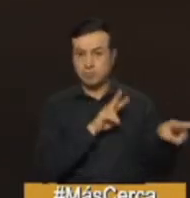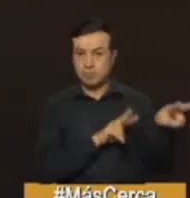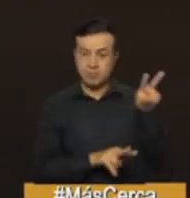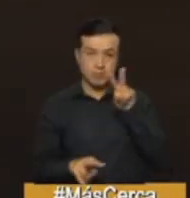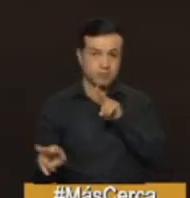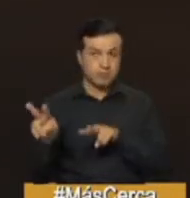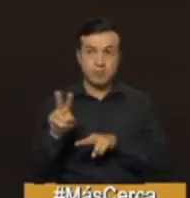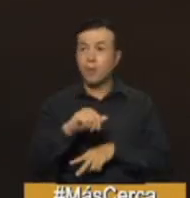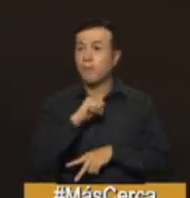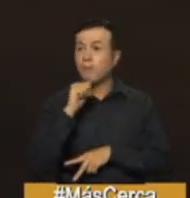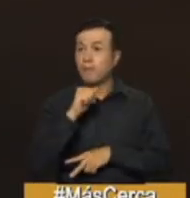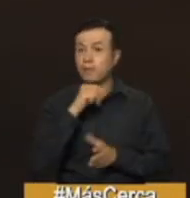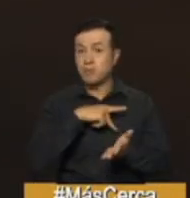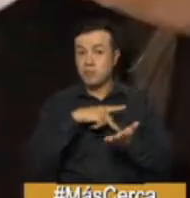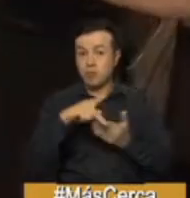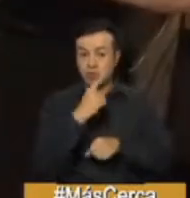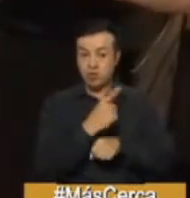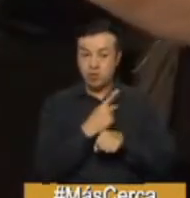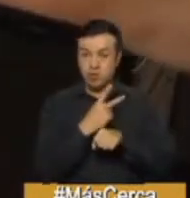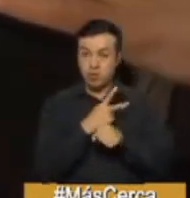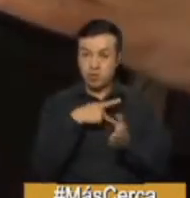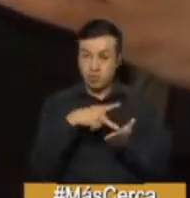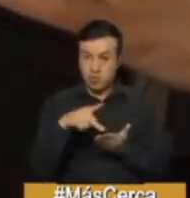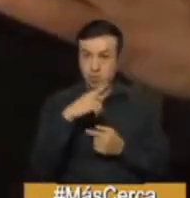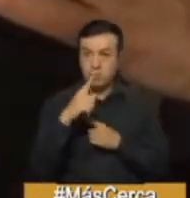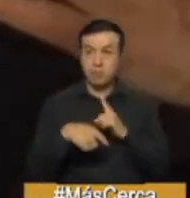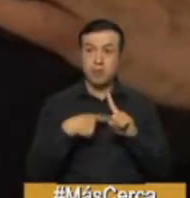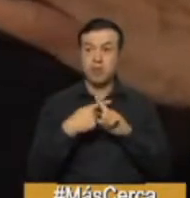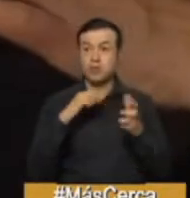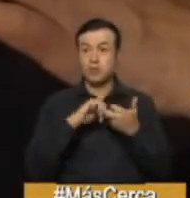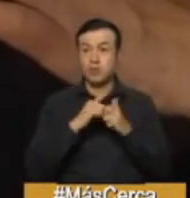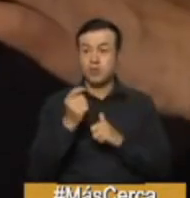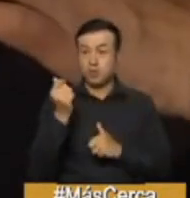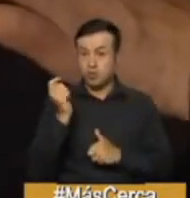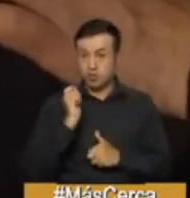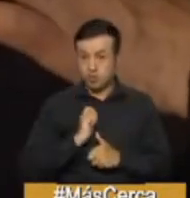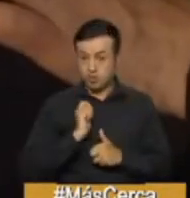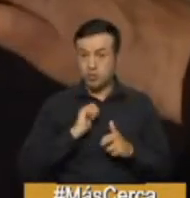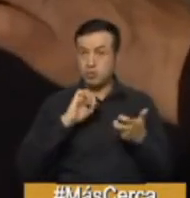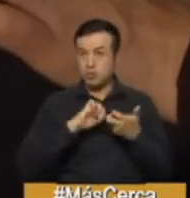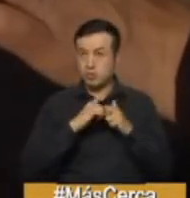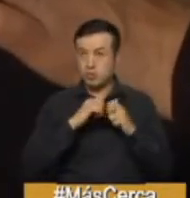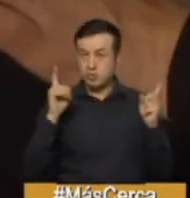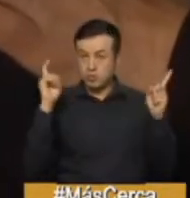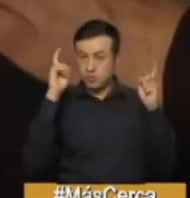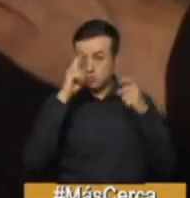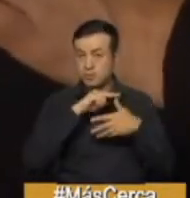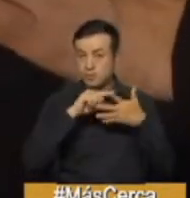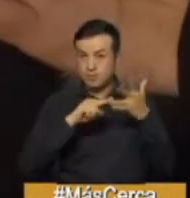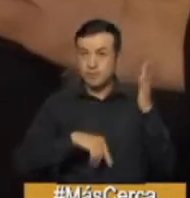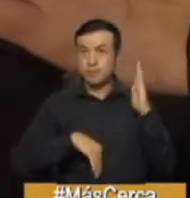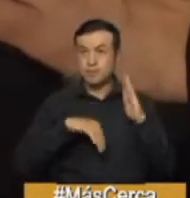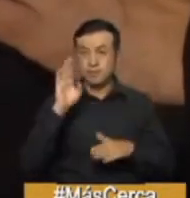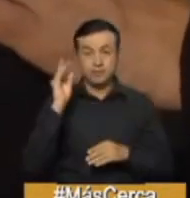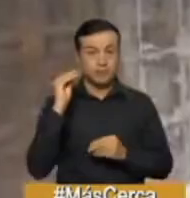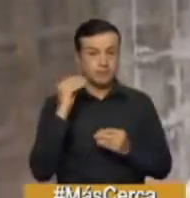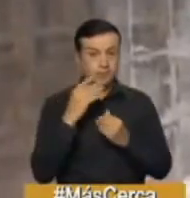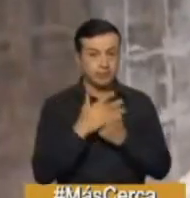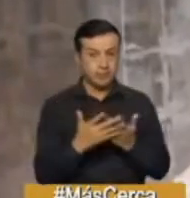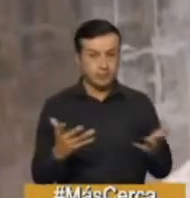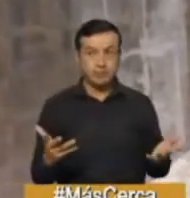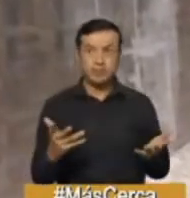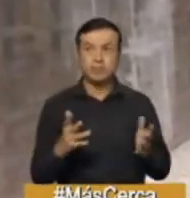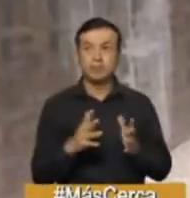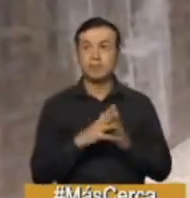la falta de pago de horas extras así como problemas con los salarios son algunos de los inconvenientes más recurrentes contra